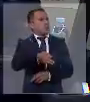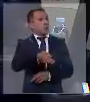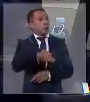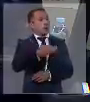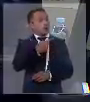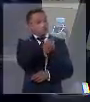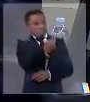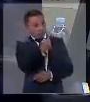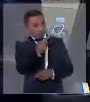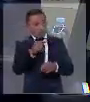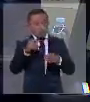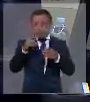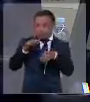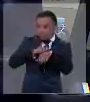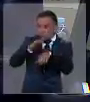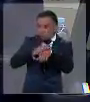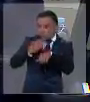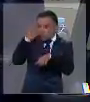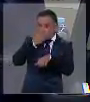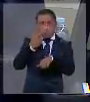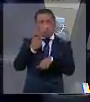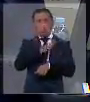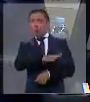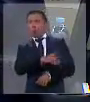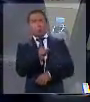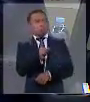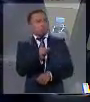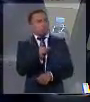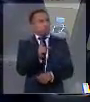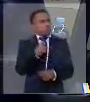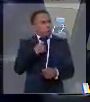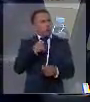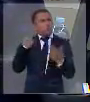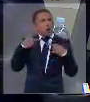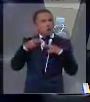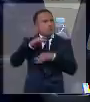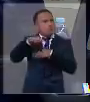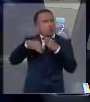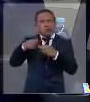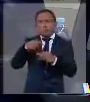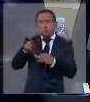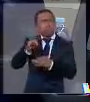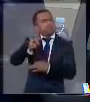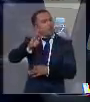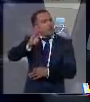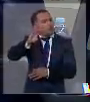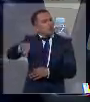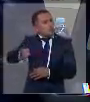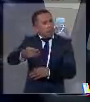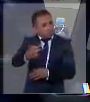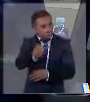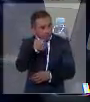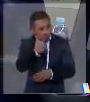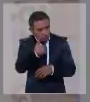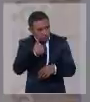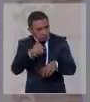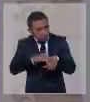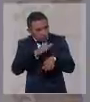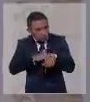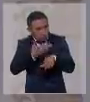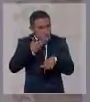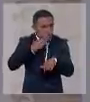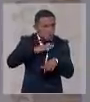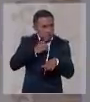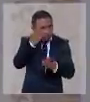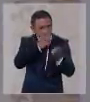Yo he estado hablando con los maestros, todos aceptan la evaluación, lo que no quieren es que la evaluación sea un